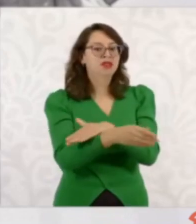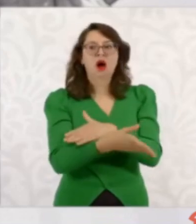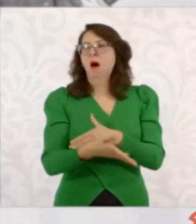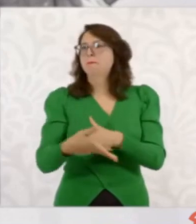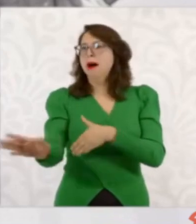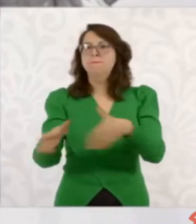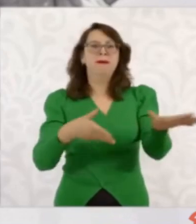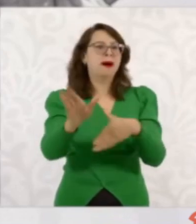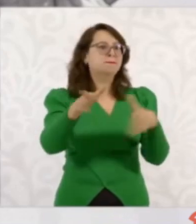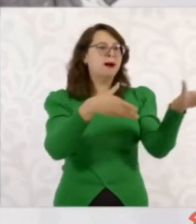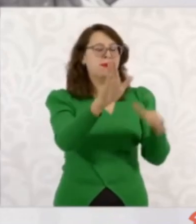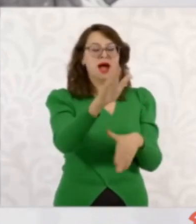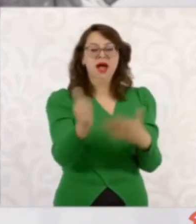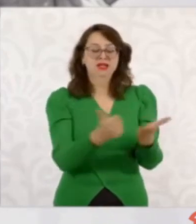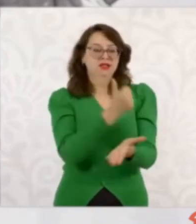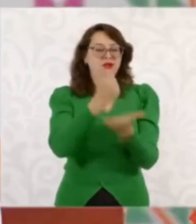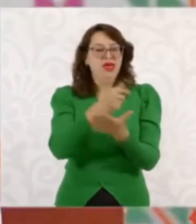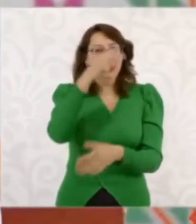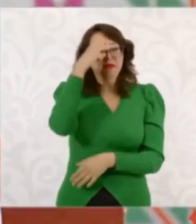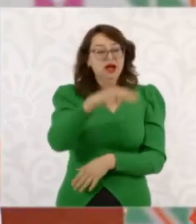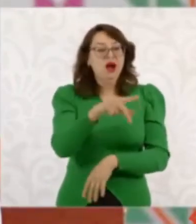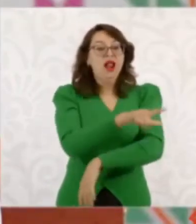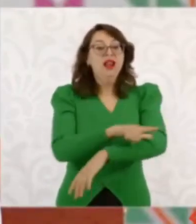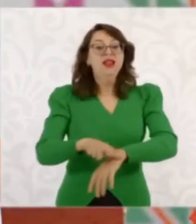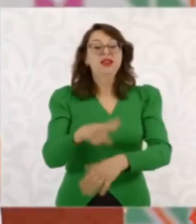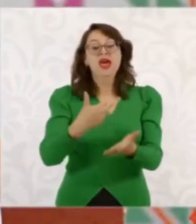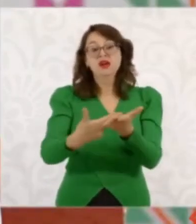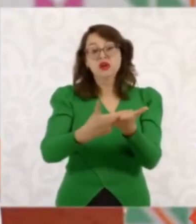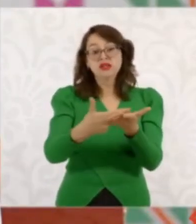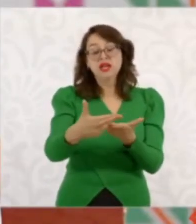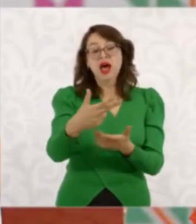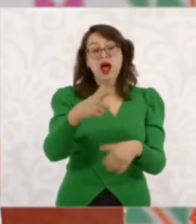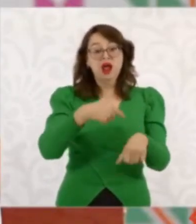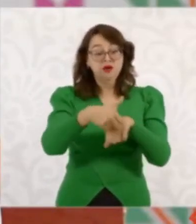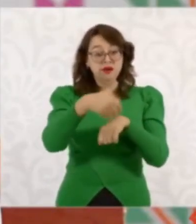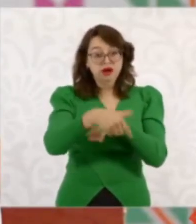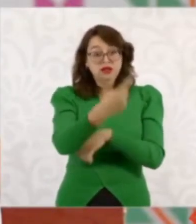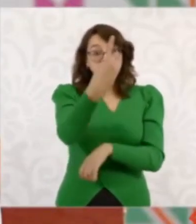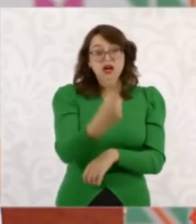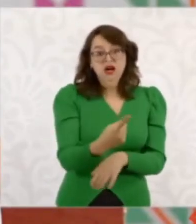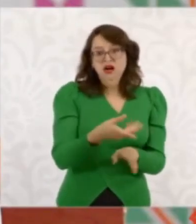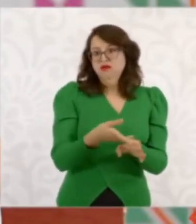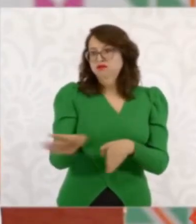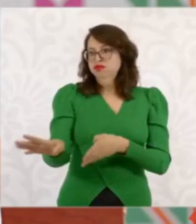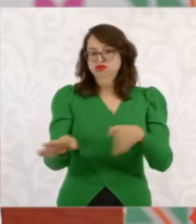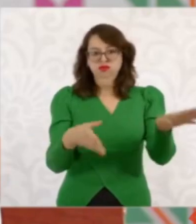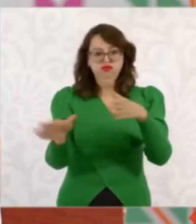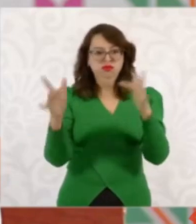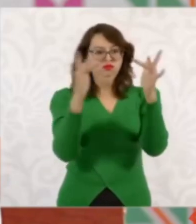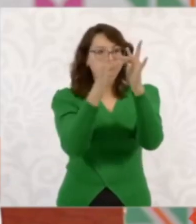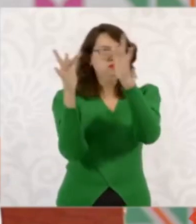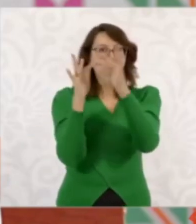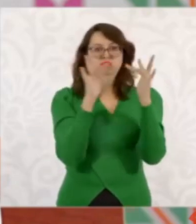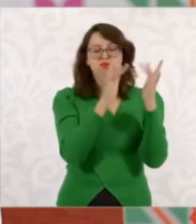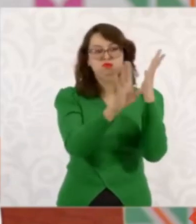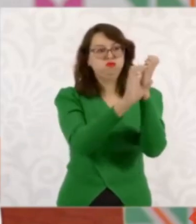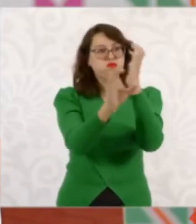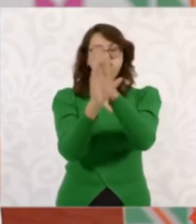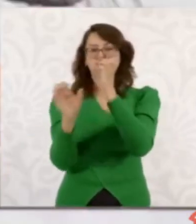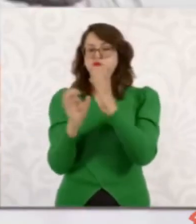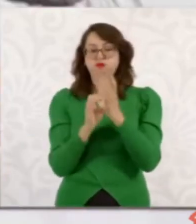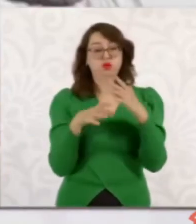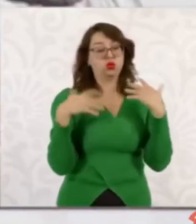la línea 1 conecta pues prácticamente con todas las líneas de metro y con muchas líneas de Metrobús. Entonces